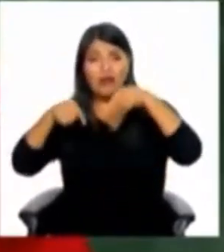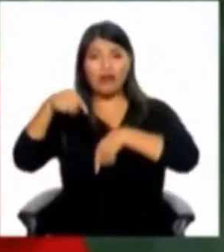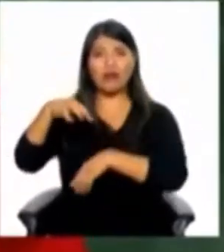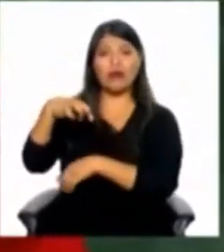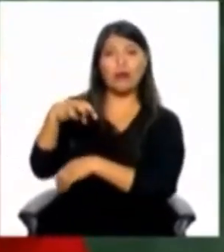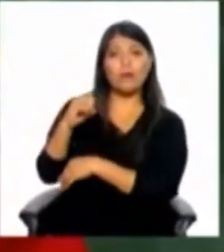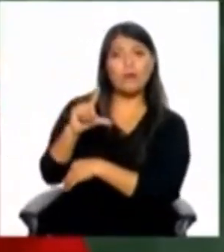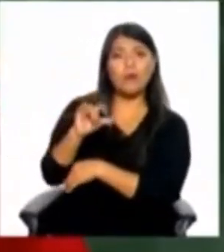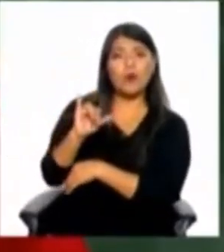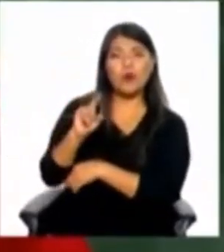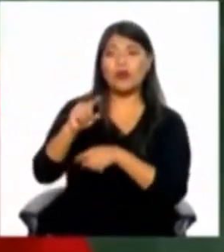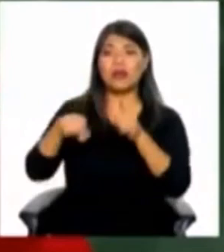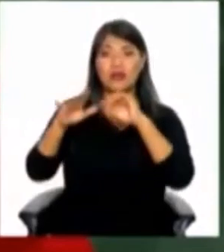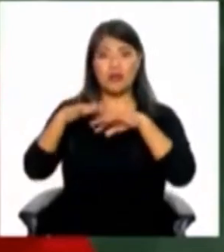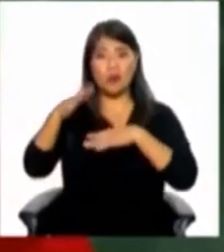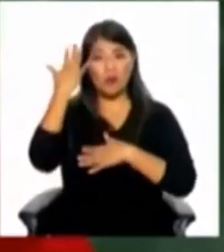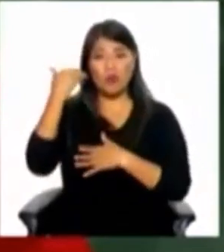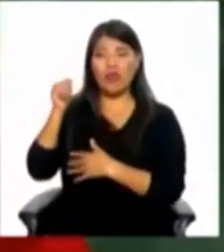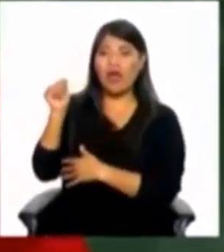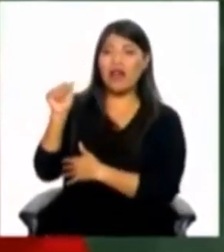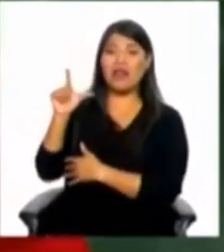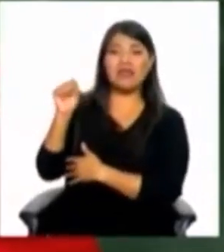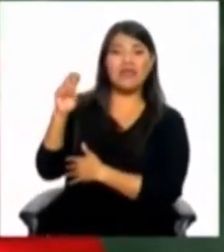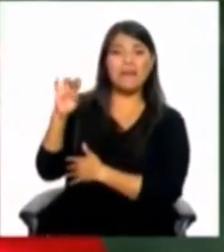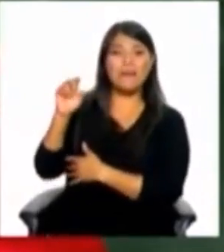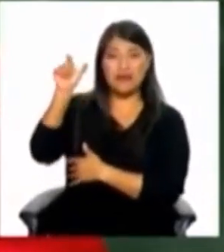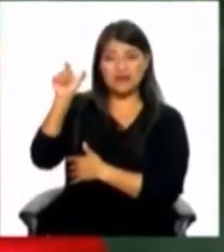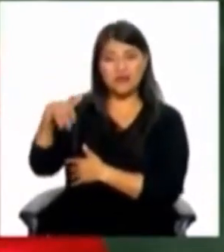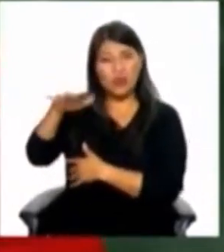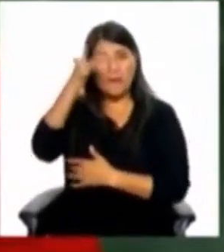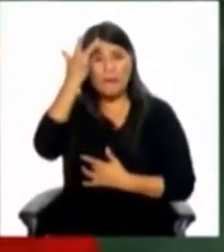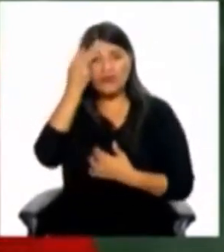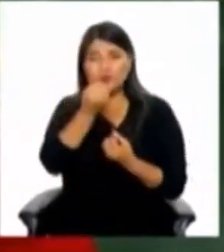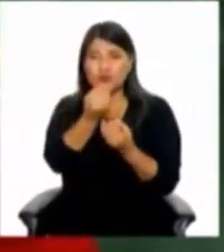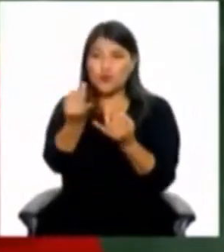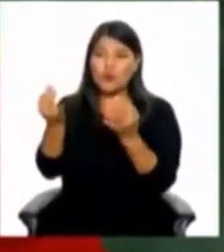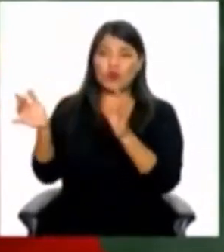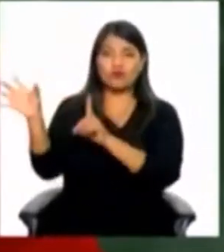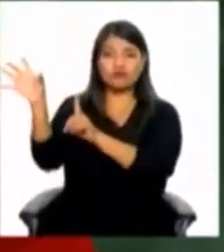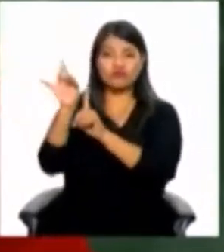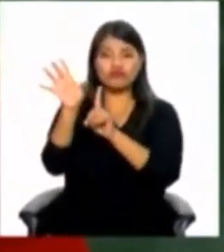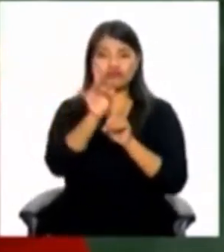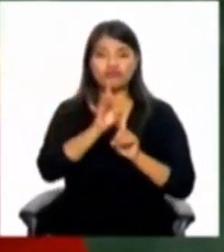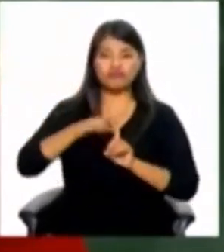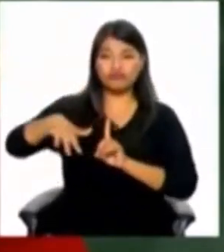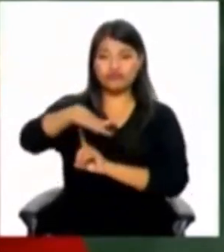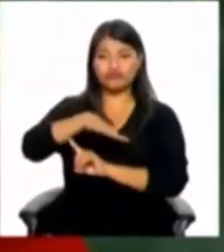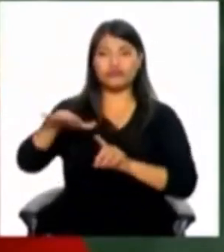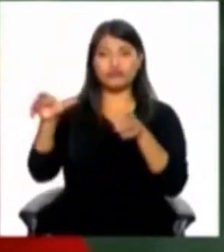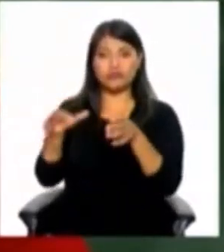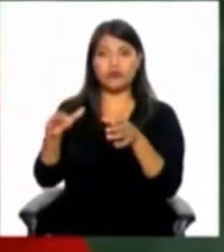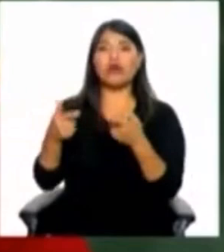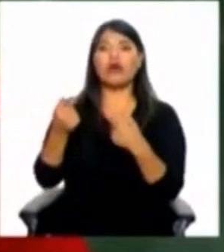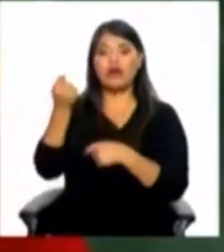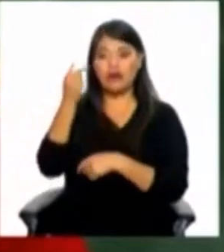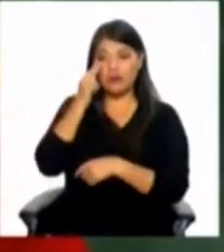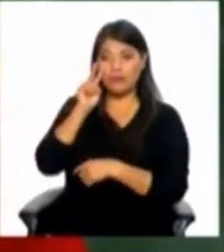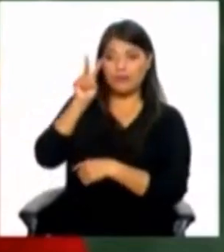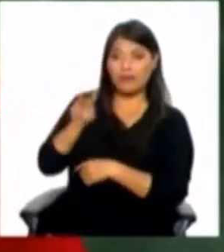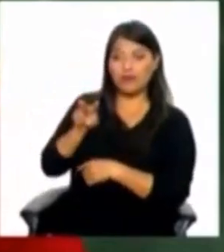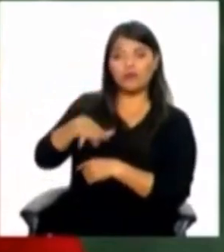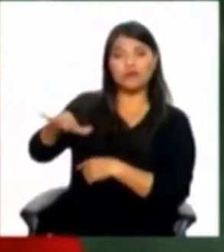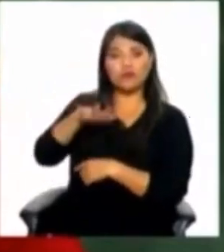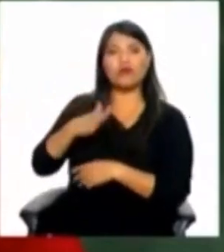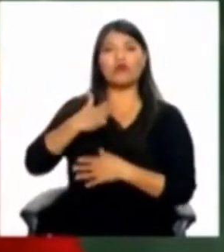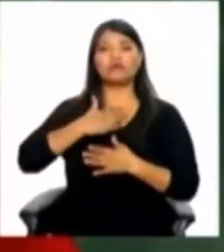como el brote del síndrome Guillain-Barré. Por ello, mi gobierno está firmemente comprometido en garantizar